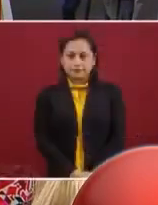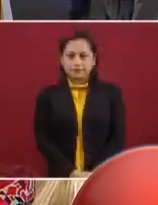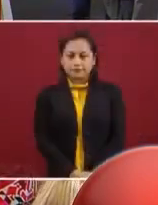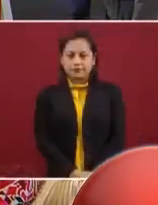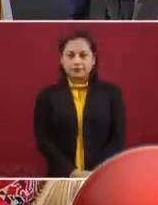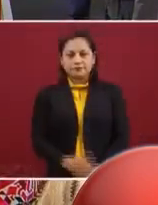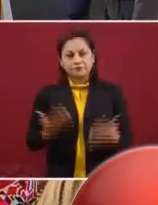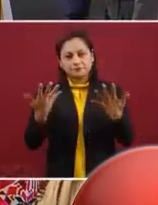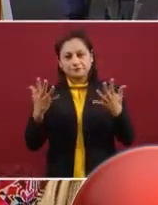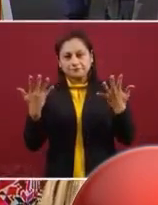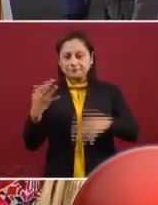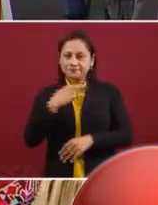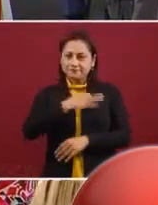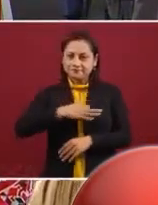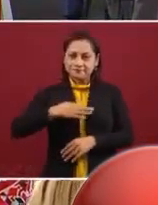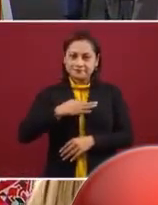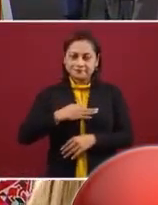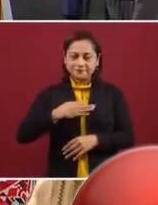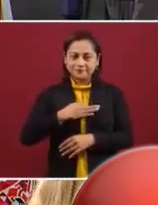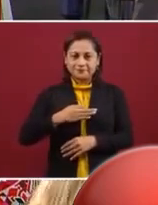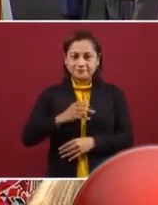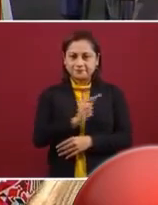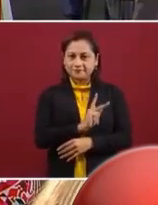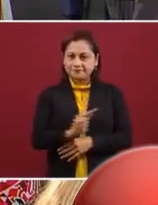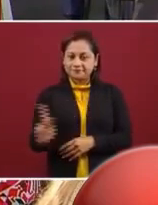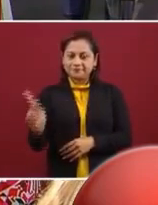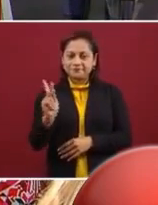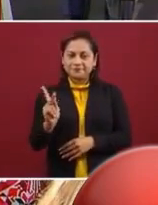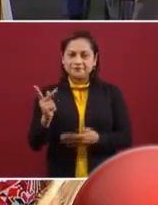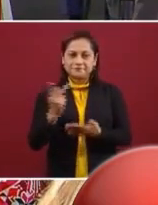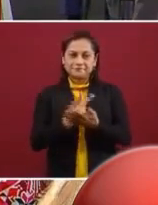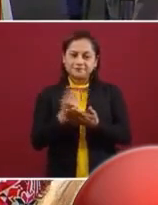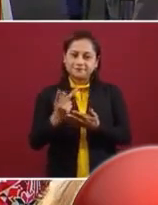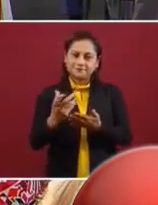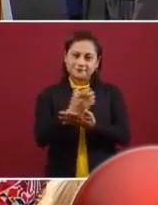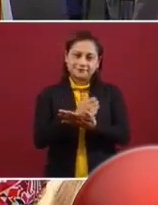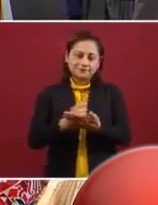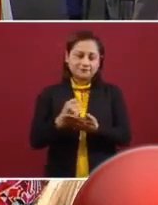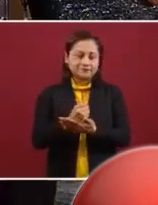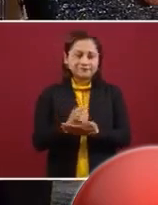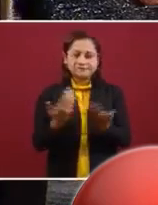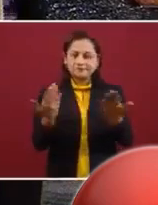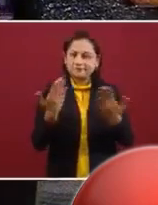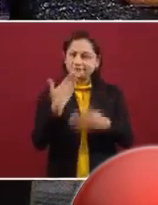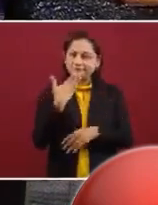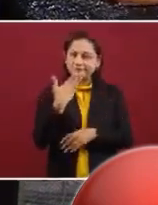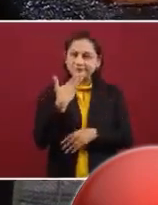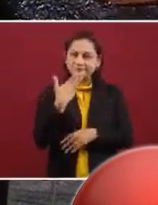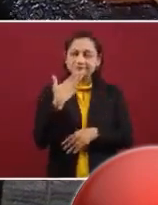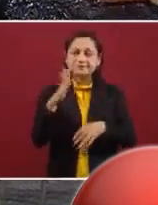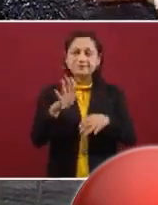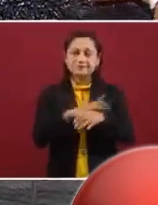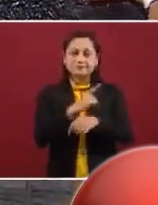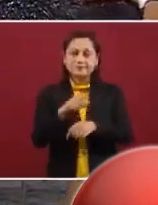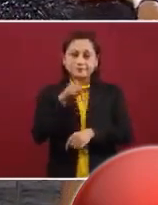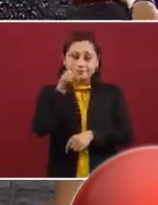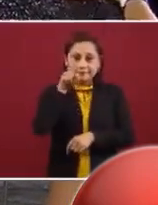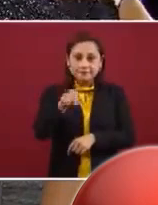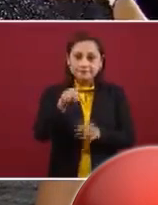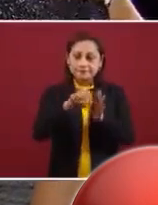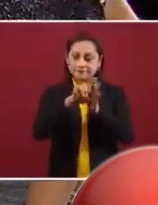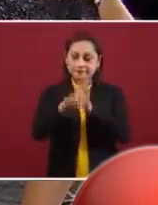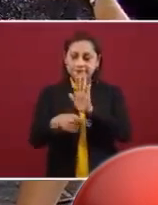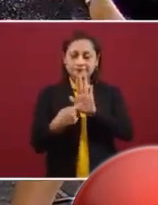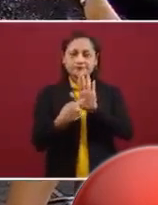Muchas felicidades a todos las y los gobernados. Enhorabuena, porque ustedes son el ejemplo de que este país